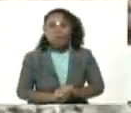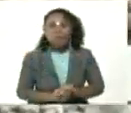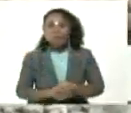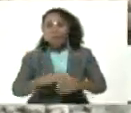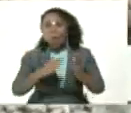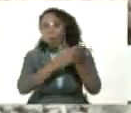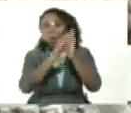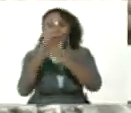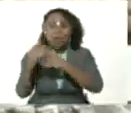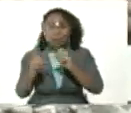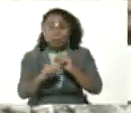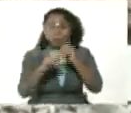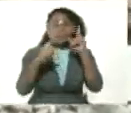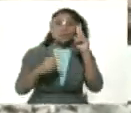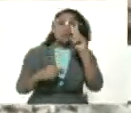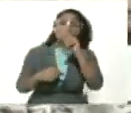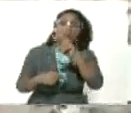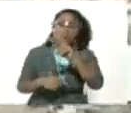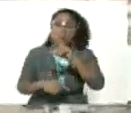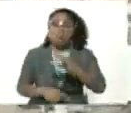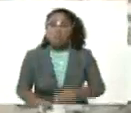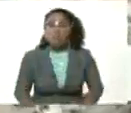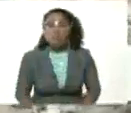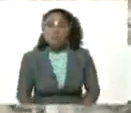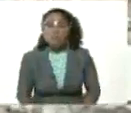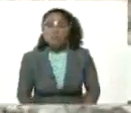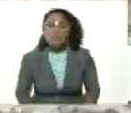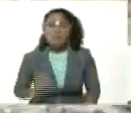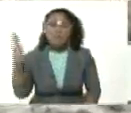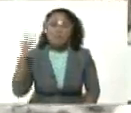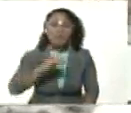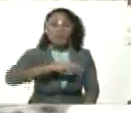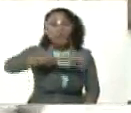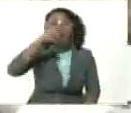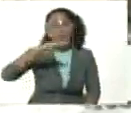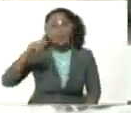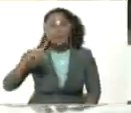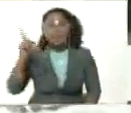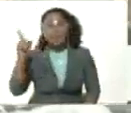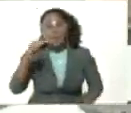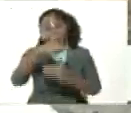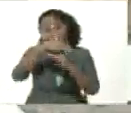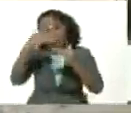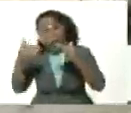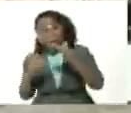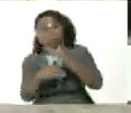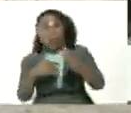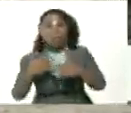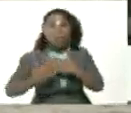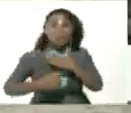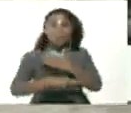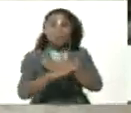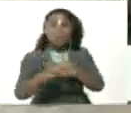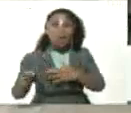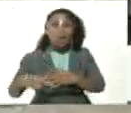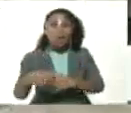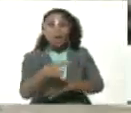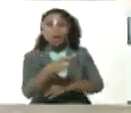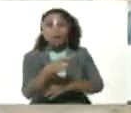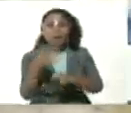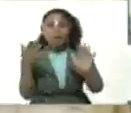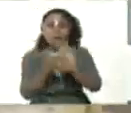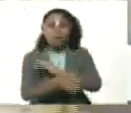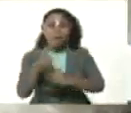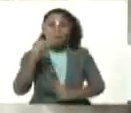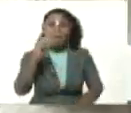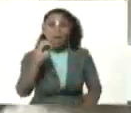urbanizaciones, impresionante, pues. Se vino la montaña y por la parte de abajo pasa el río Mocotíes y el río